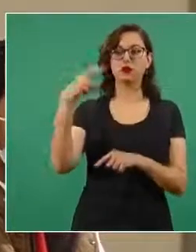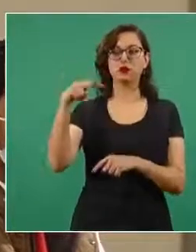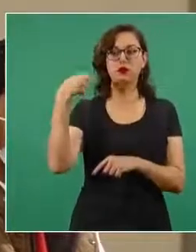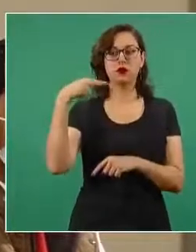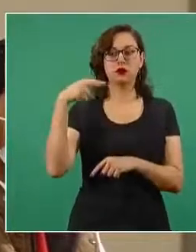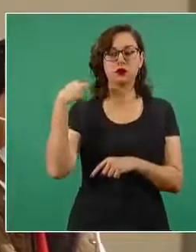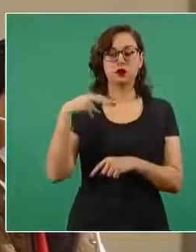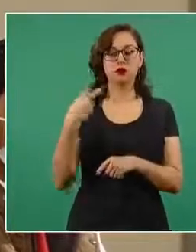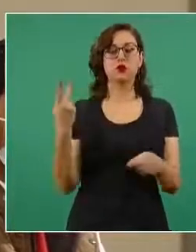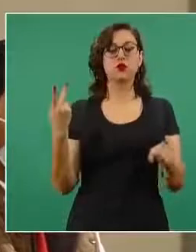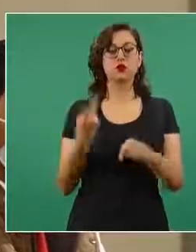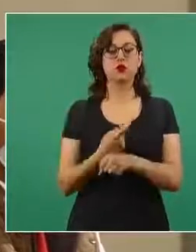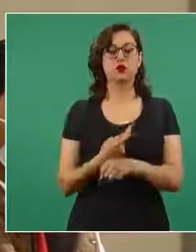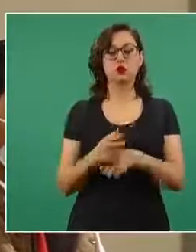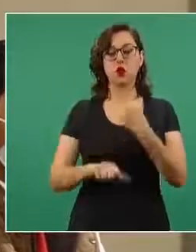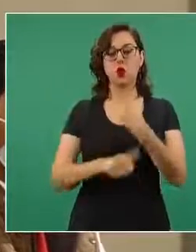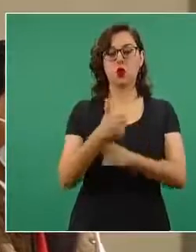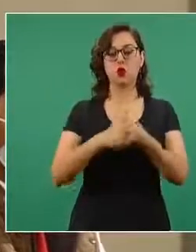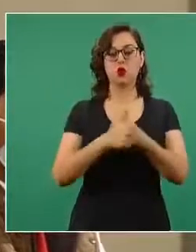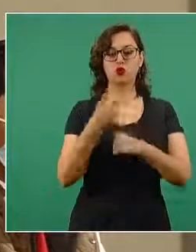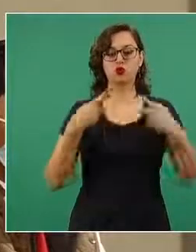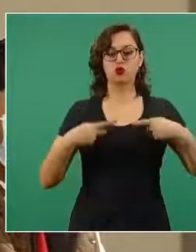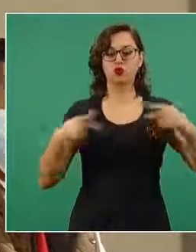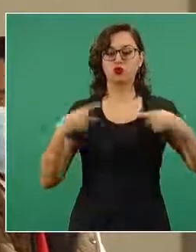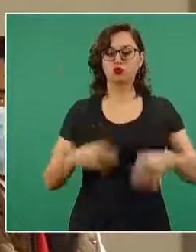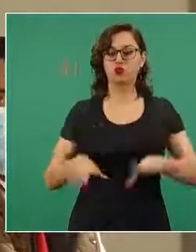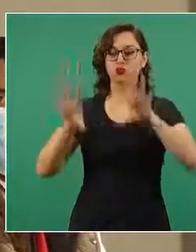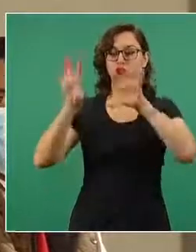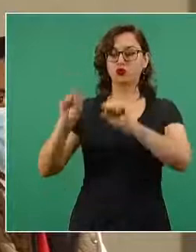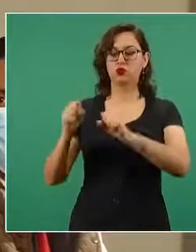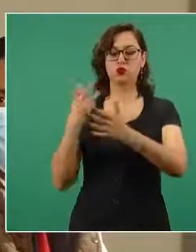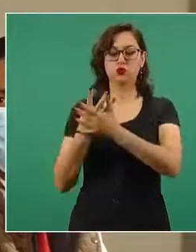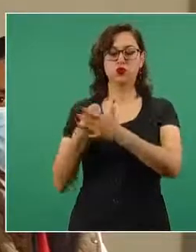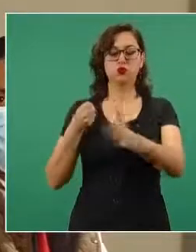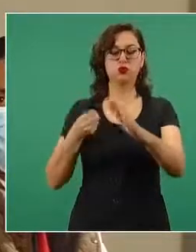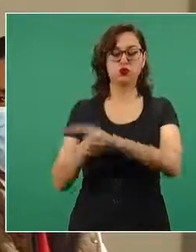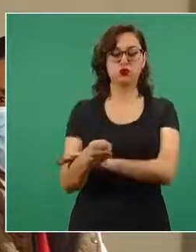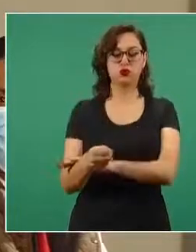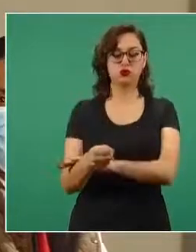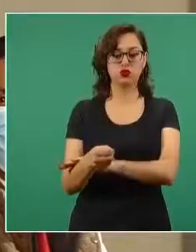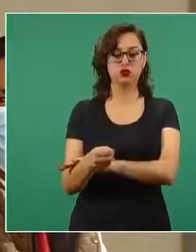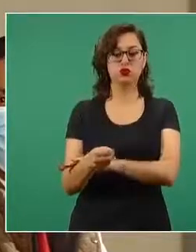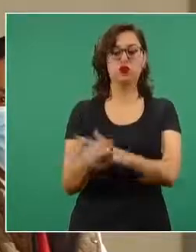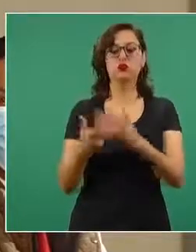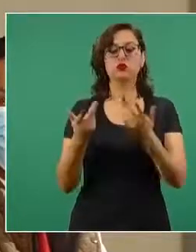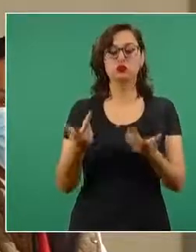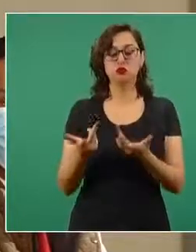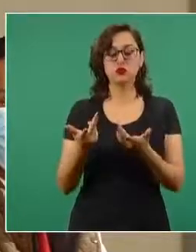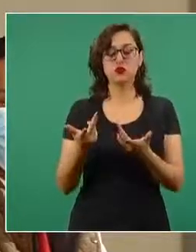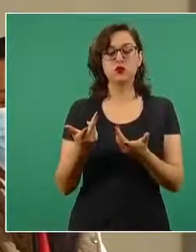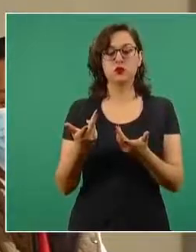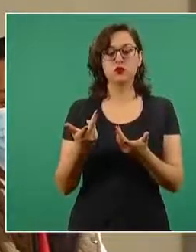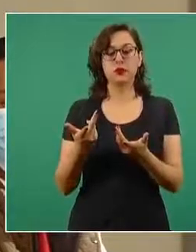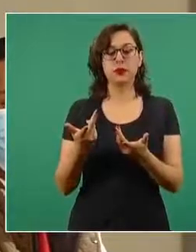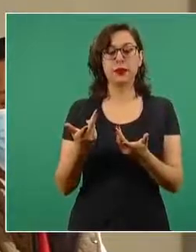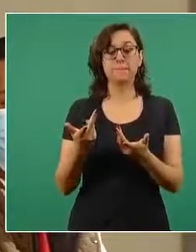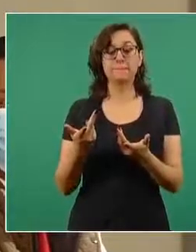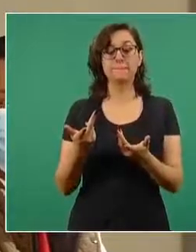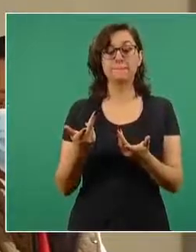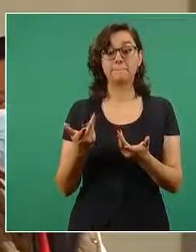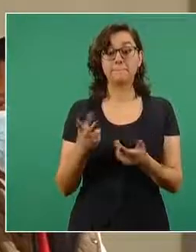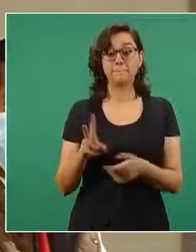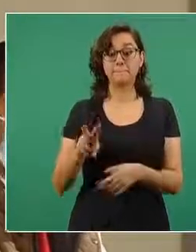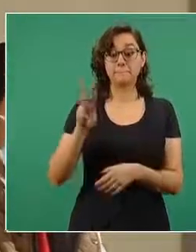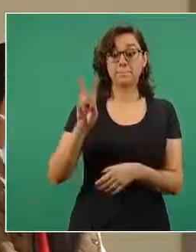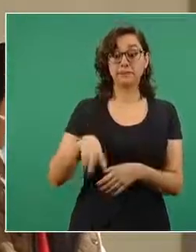detenidos ahorita 11 personas, se les acusa de homicidio de 12. Se hizo un operativo que fue una racia, se puede ver